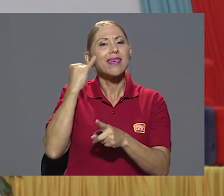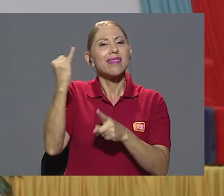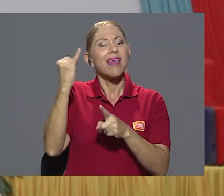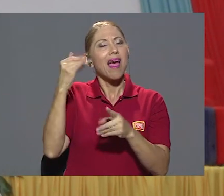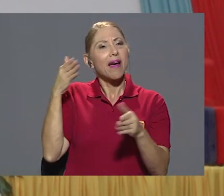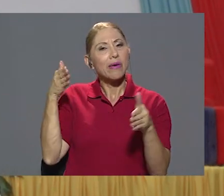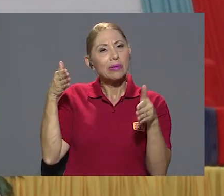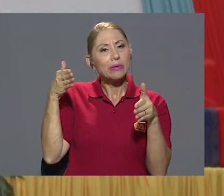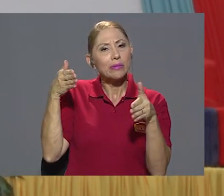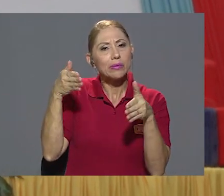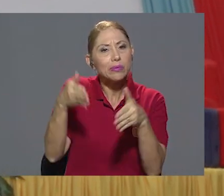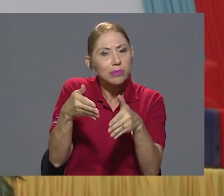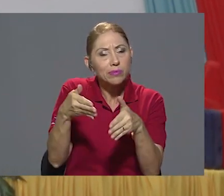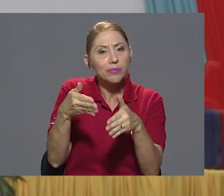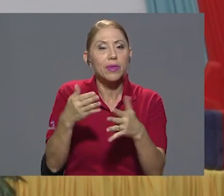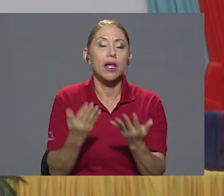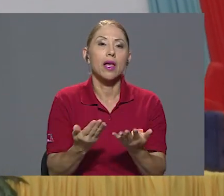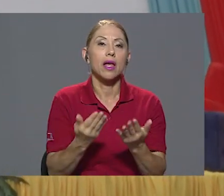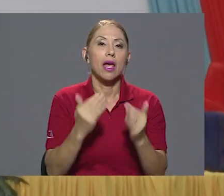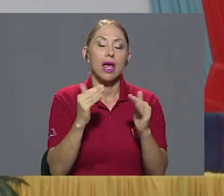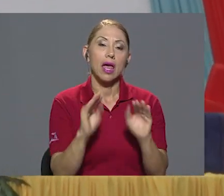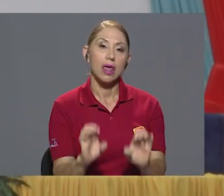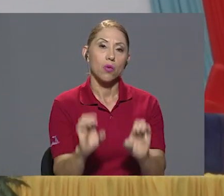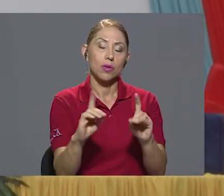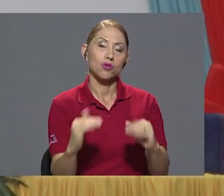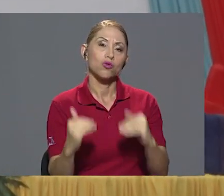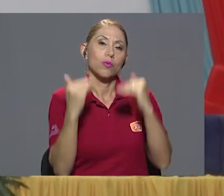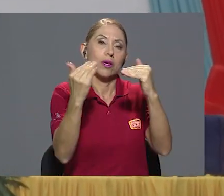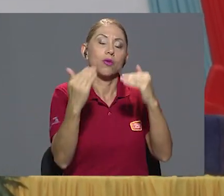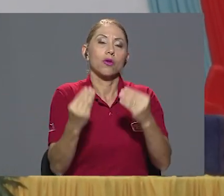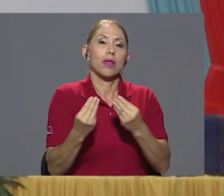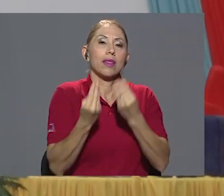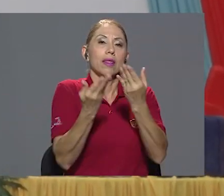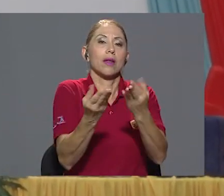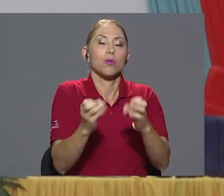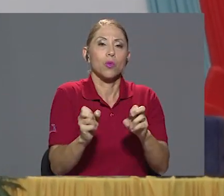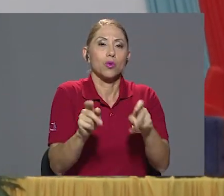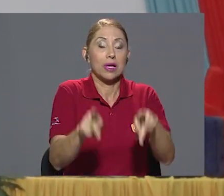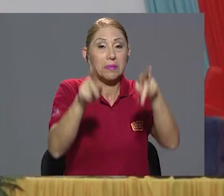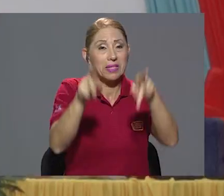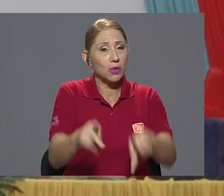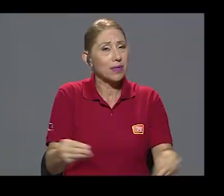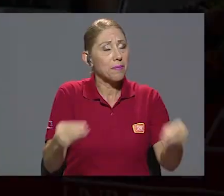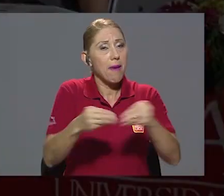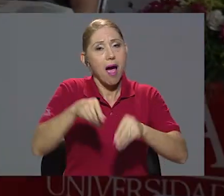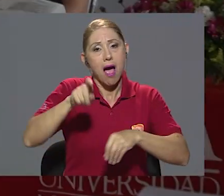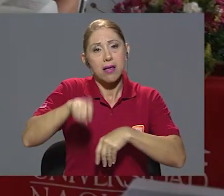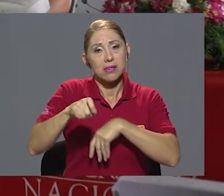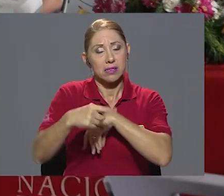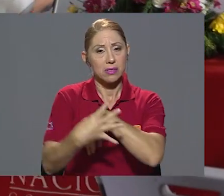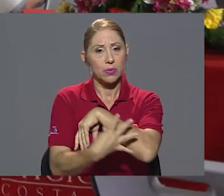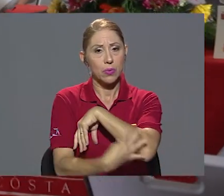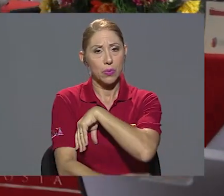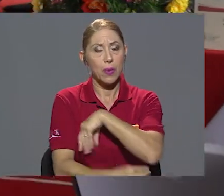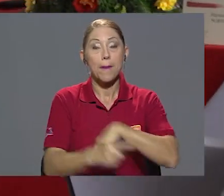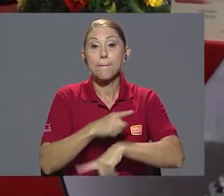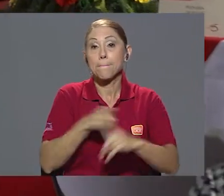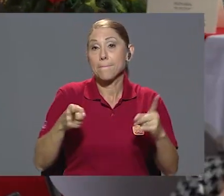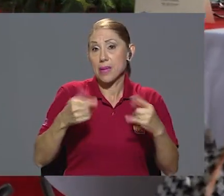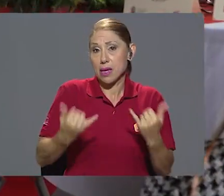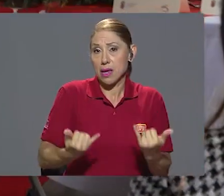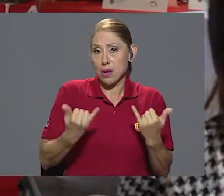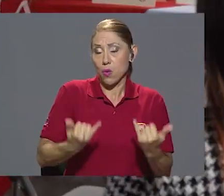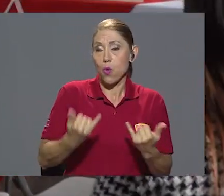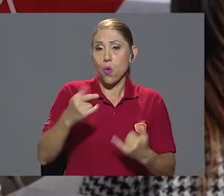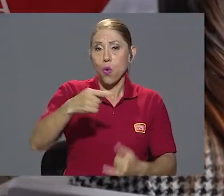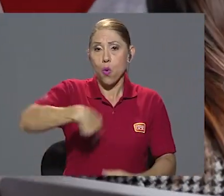enfocó más en dar oportunidad de educación superior a los sectores de menos recursos, pero hoy